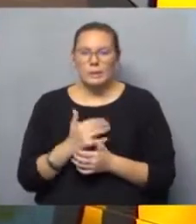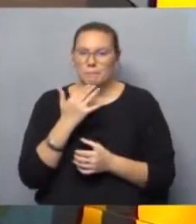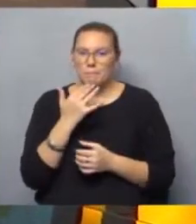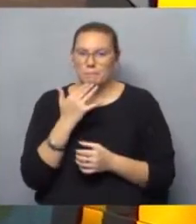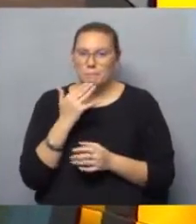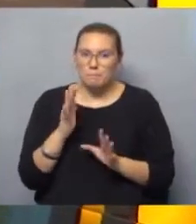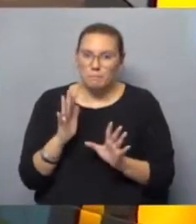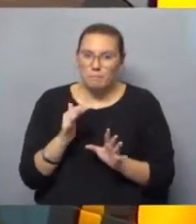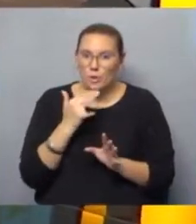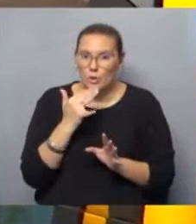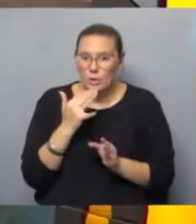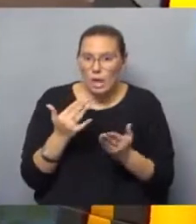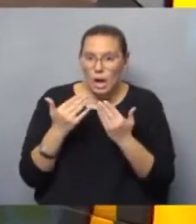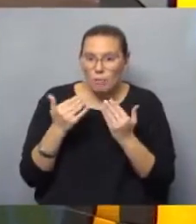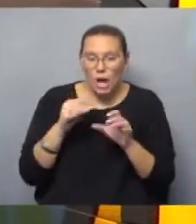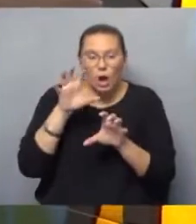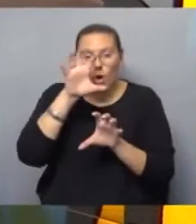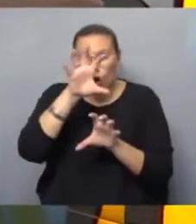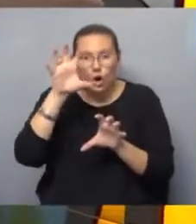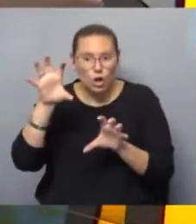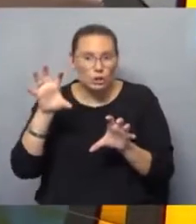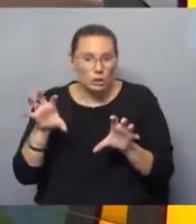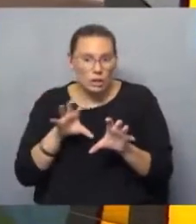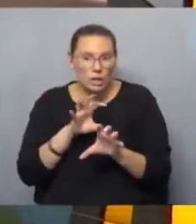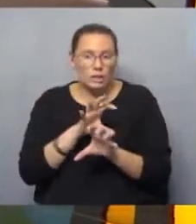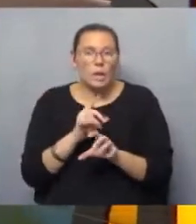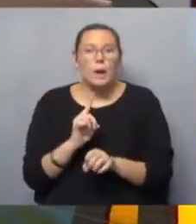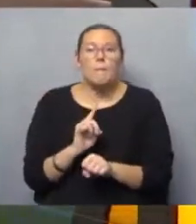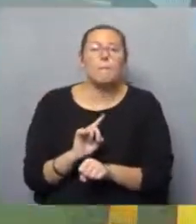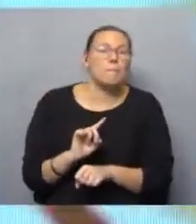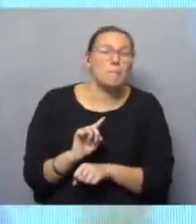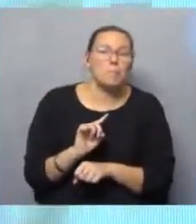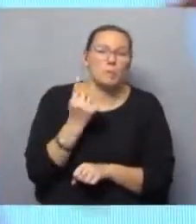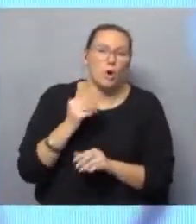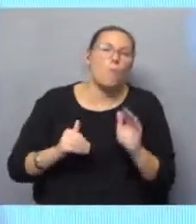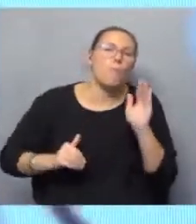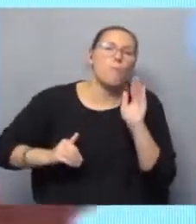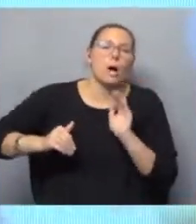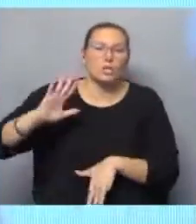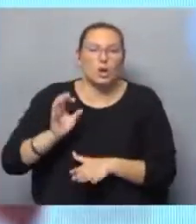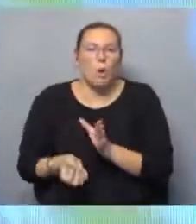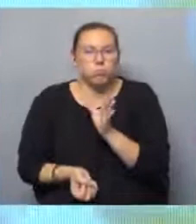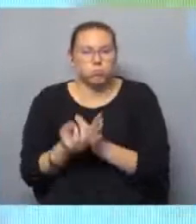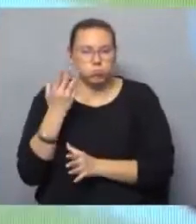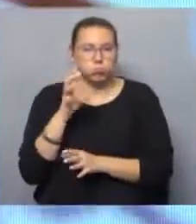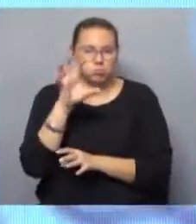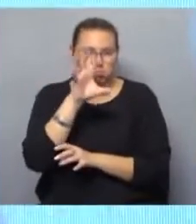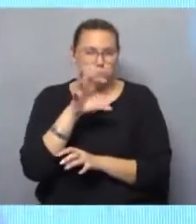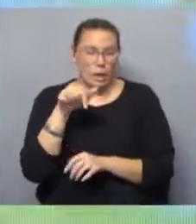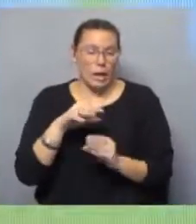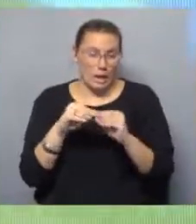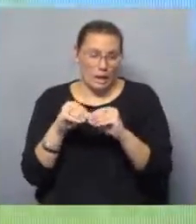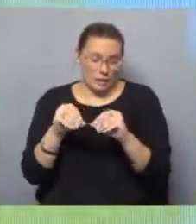Sí, no sé si estás hablando de continente, que los primeros, o la mayor generación de continente, digamos, que se dio en la